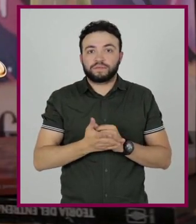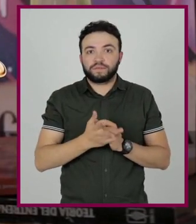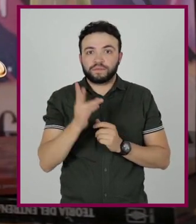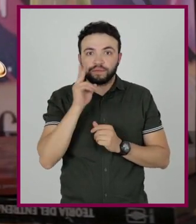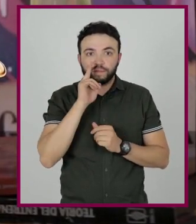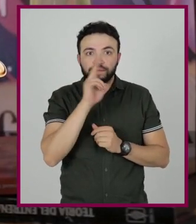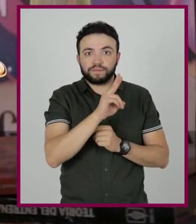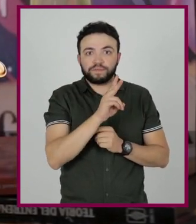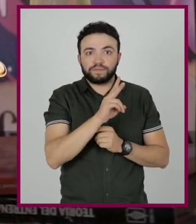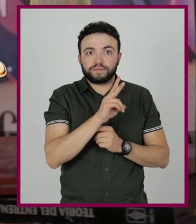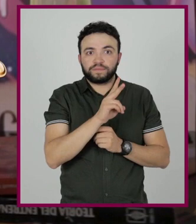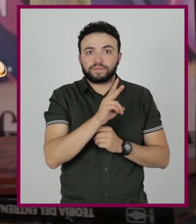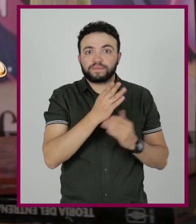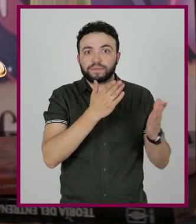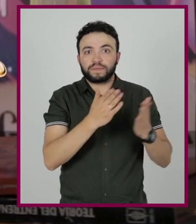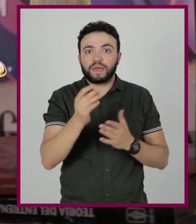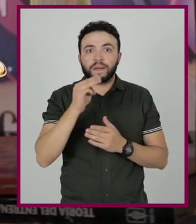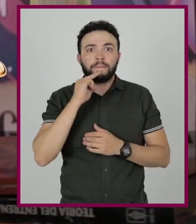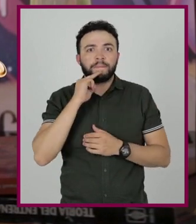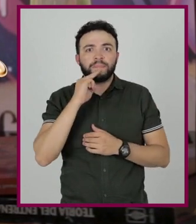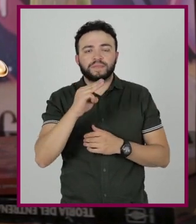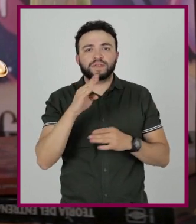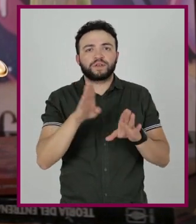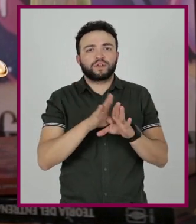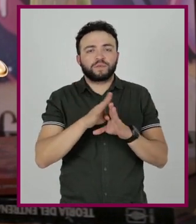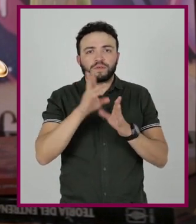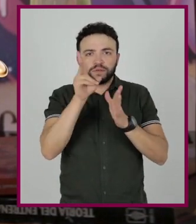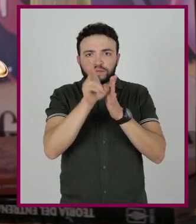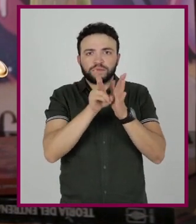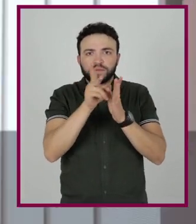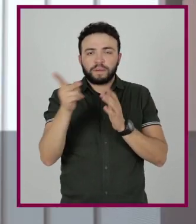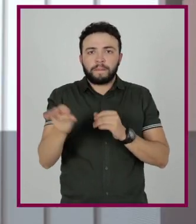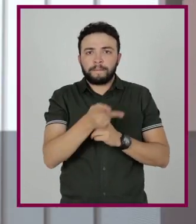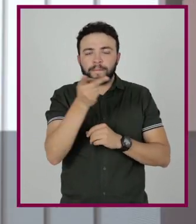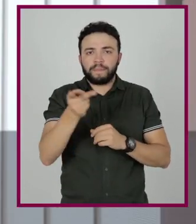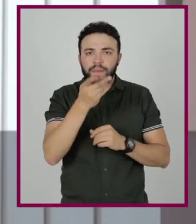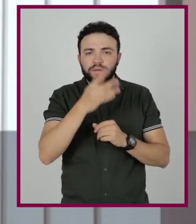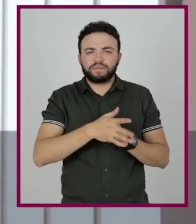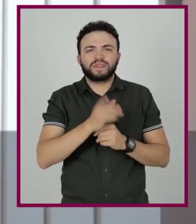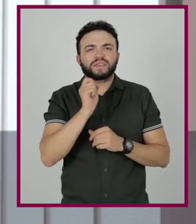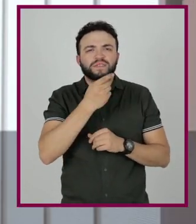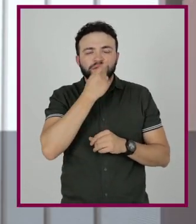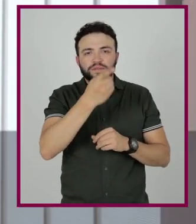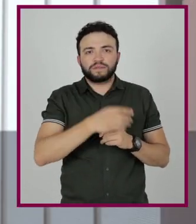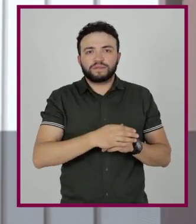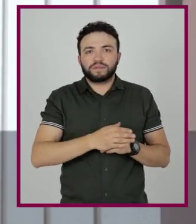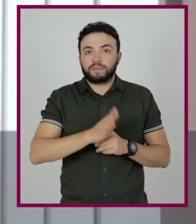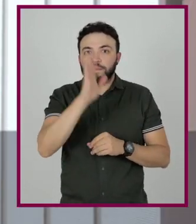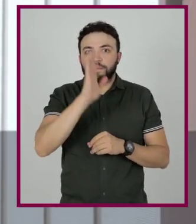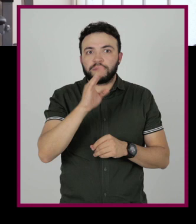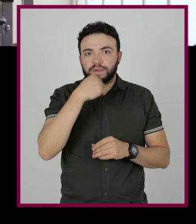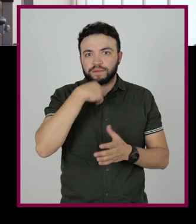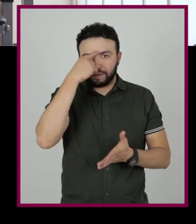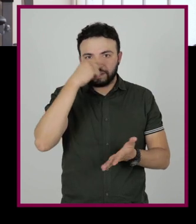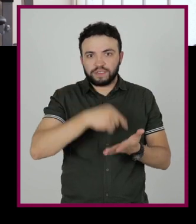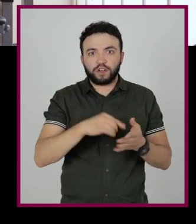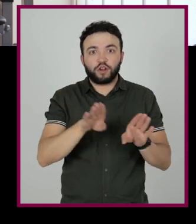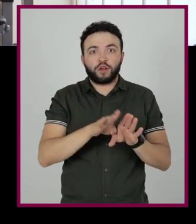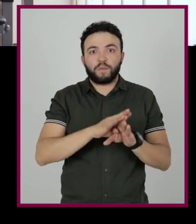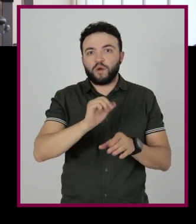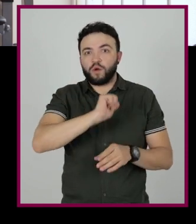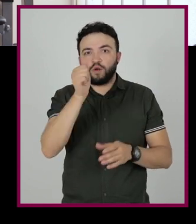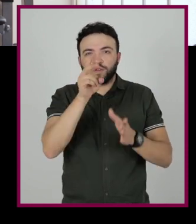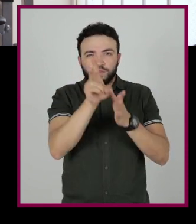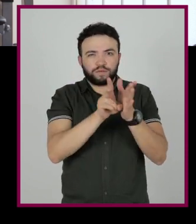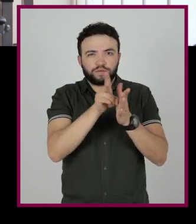Ah, mira, nos llegó un mensaje con una videopregunta. ¿Y qué dice? Parece que tendremos que hacer algo